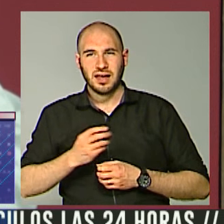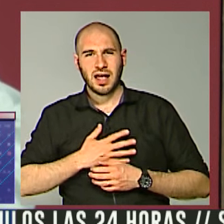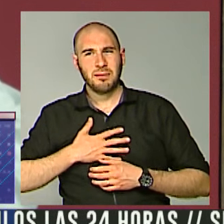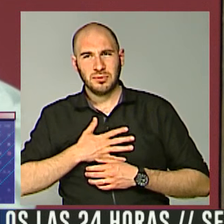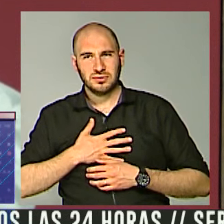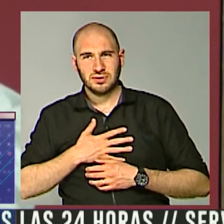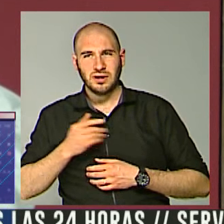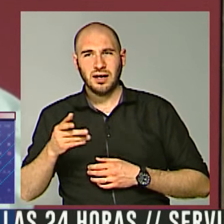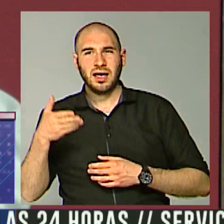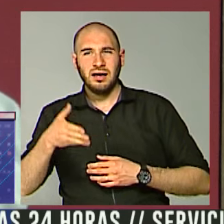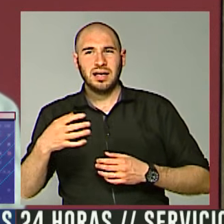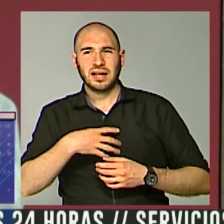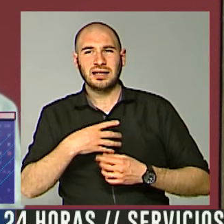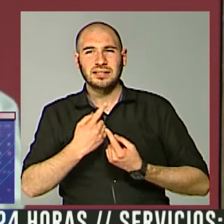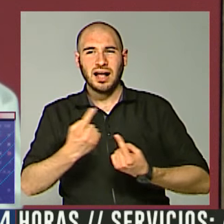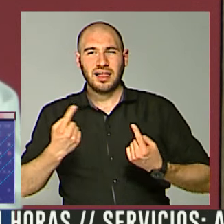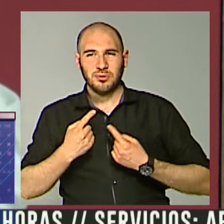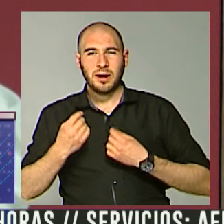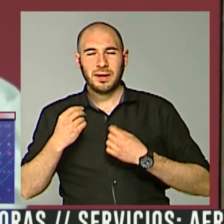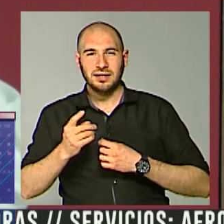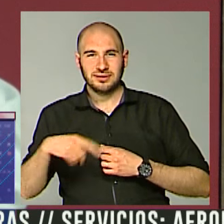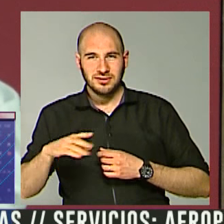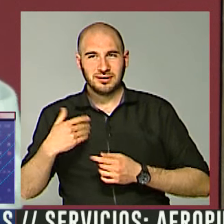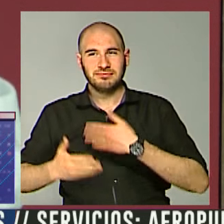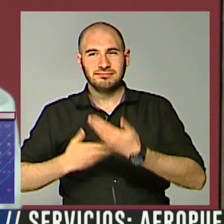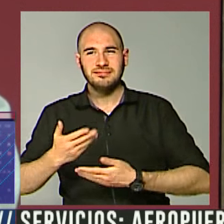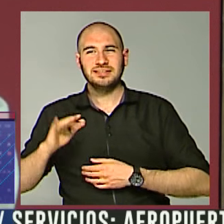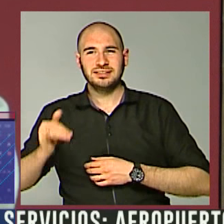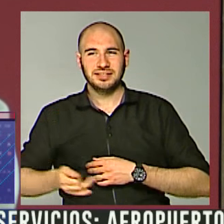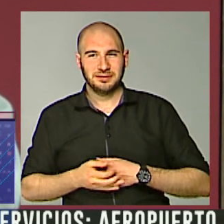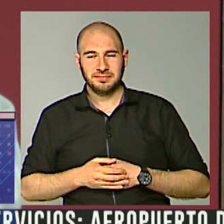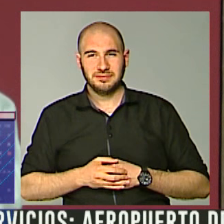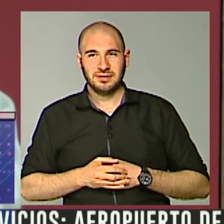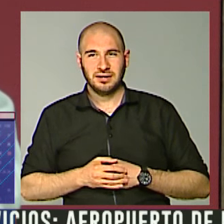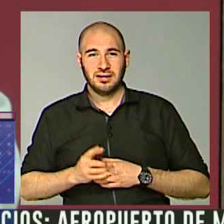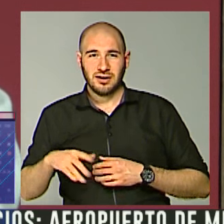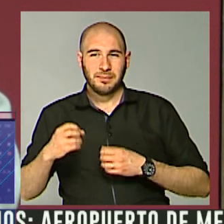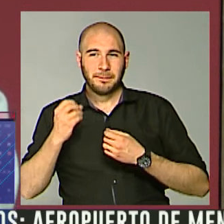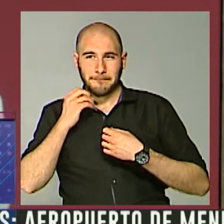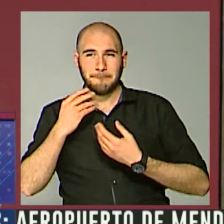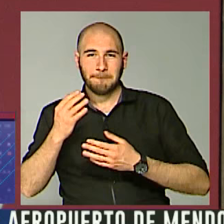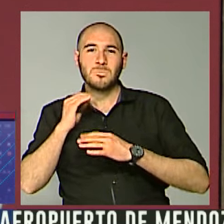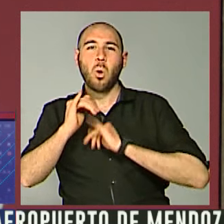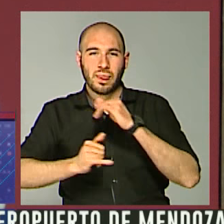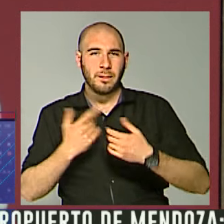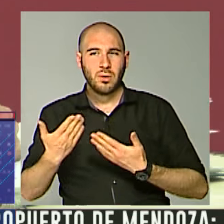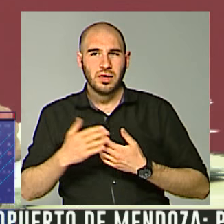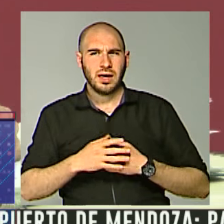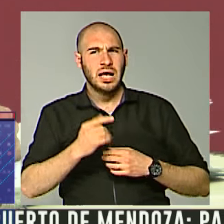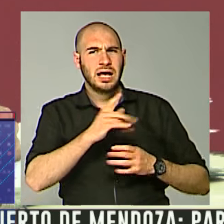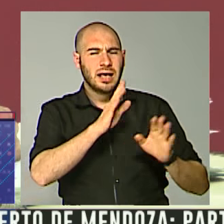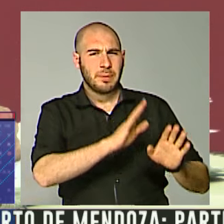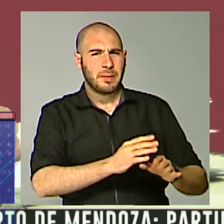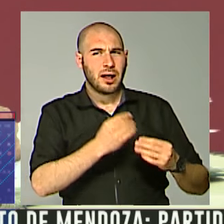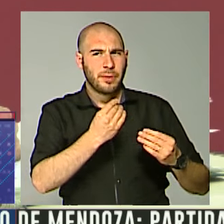emociones participar en cada clase para que la puedan sacar y expresar, poder expresarla. ¿Están preparados los